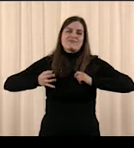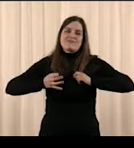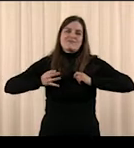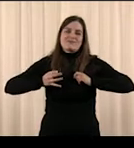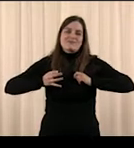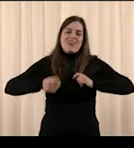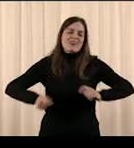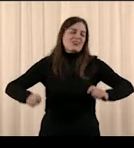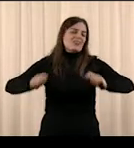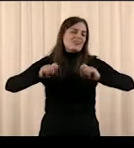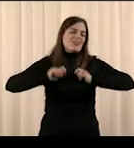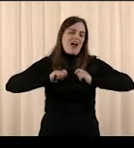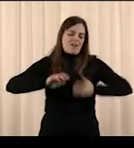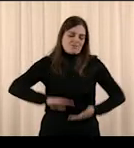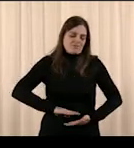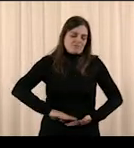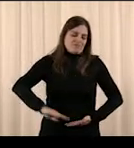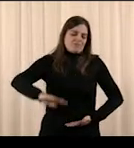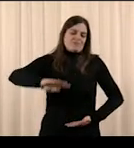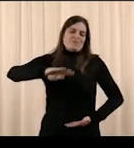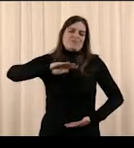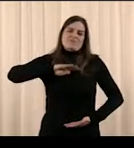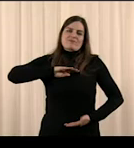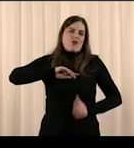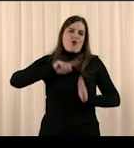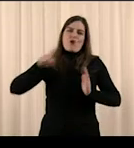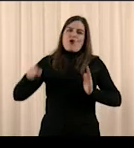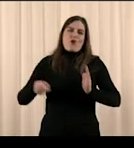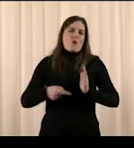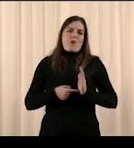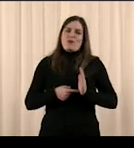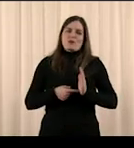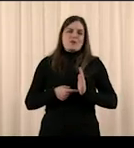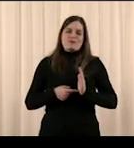que llena completamente al ser humano. Se vuelve completa.